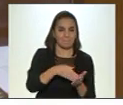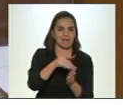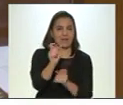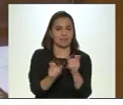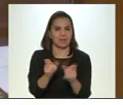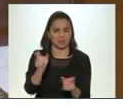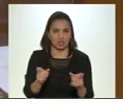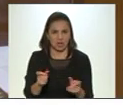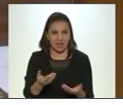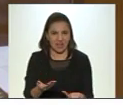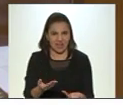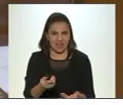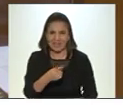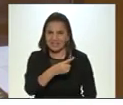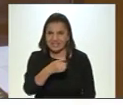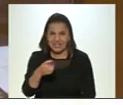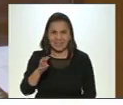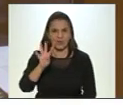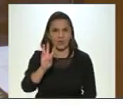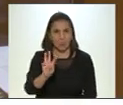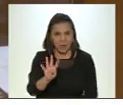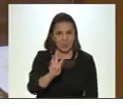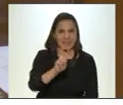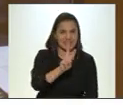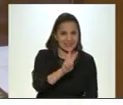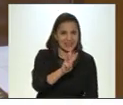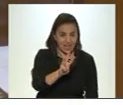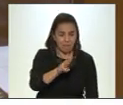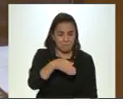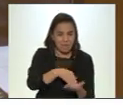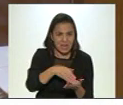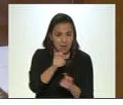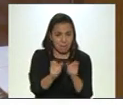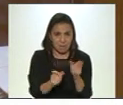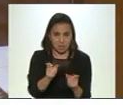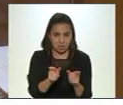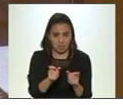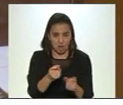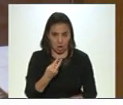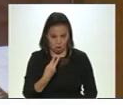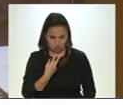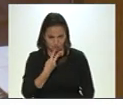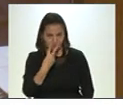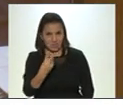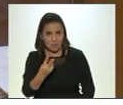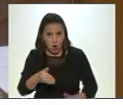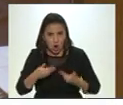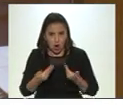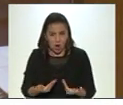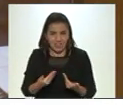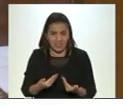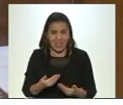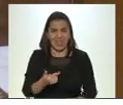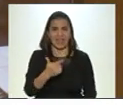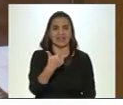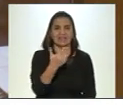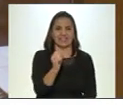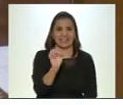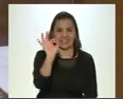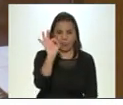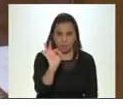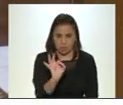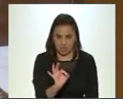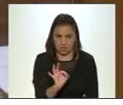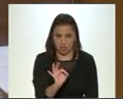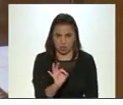143 mil personas. Nos dimos cuenta hoy día que el 70%, imagínense, el 70% de todos los